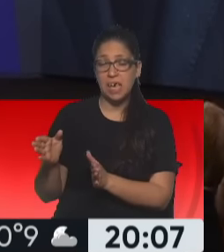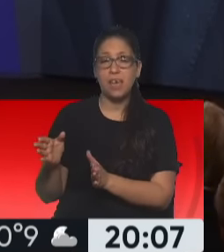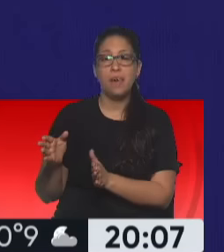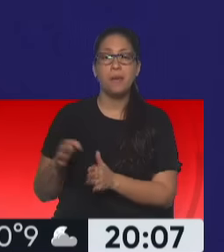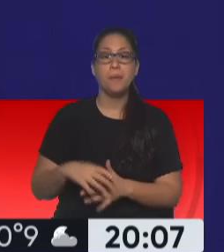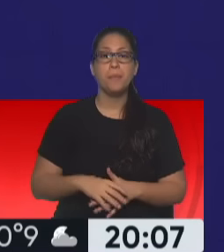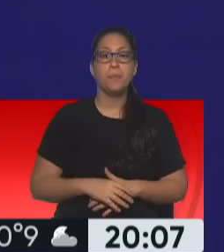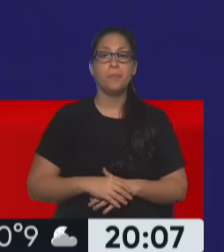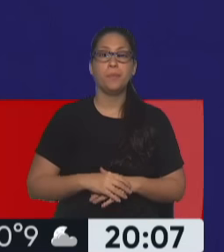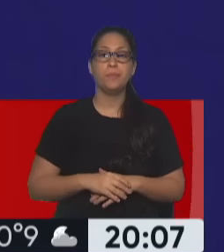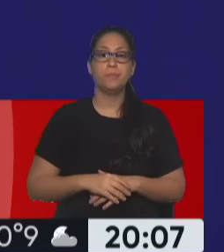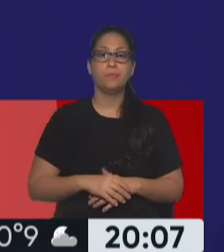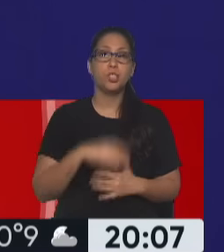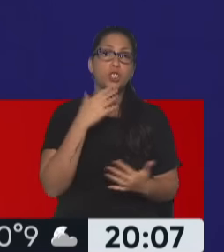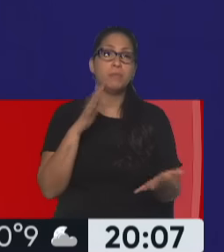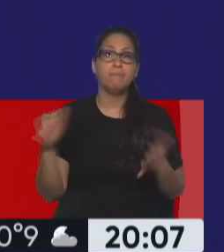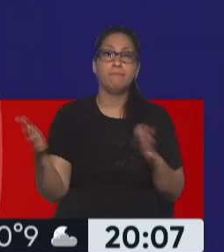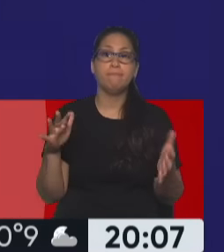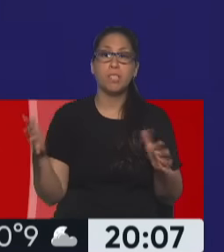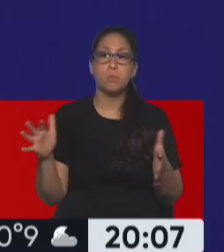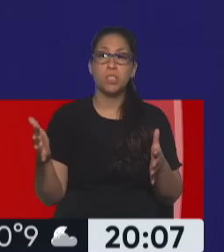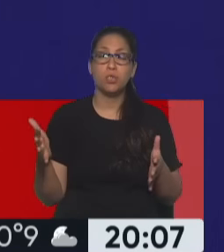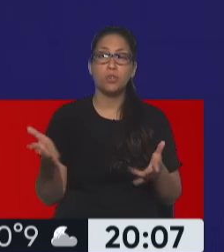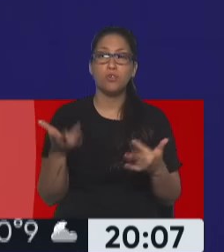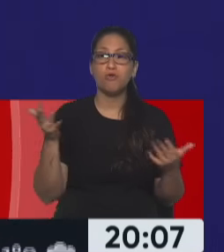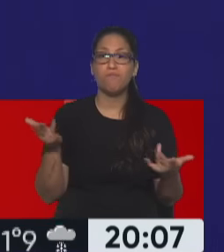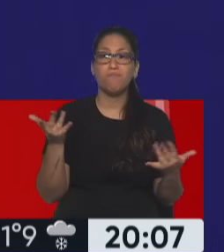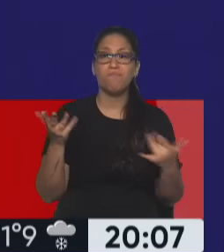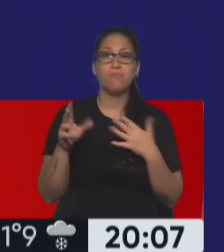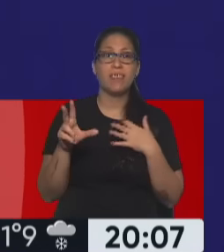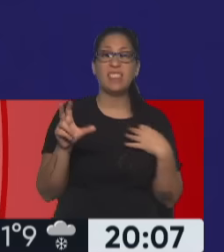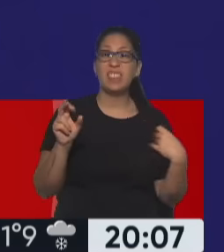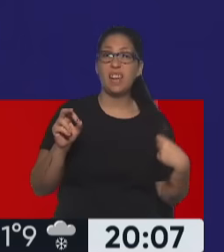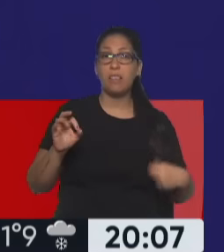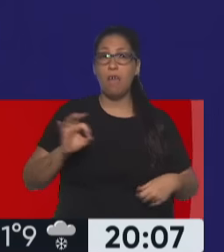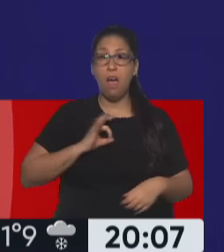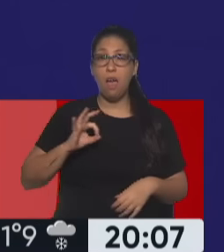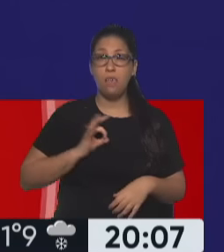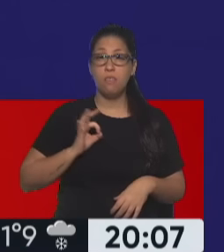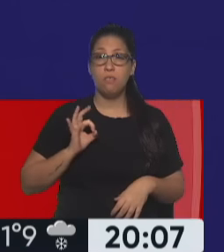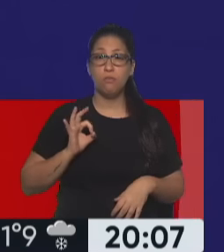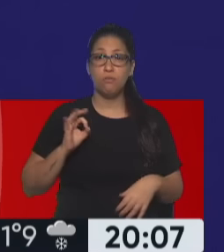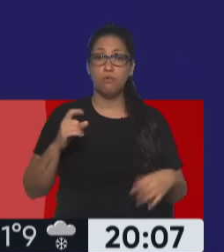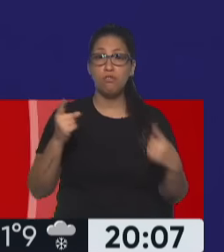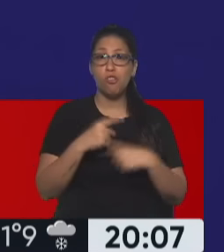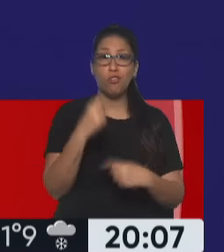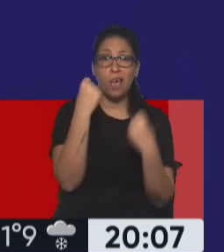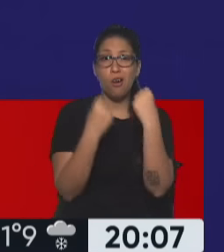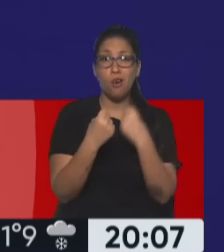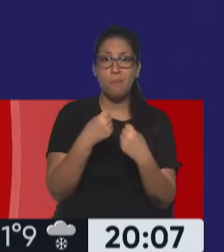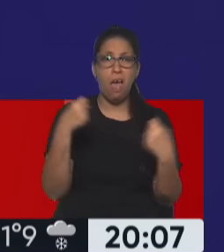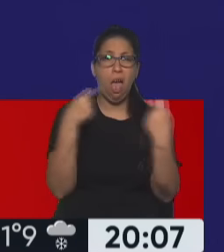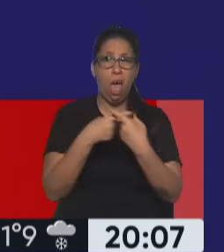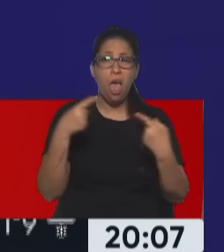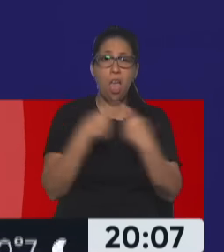durante más de 30 años se estuvieron discutiendo cosas en economía que no tienen sentido.